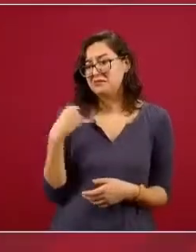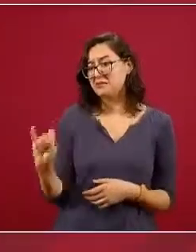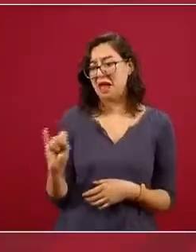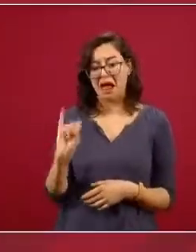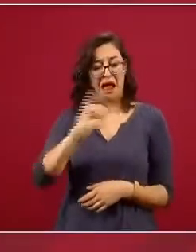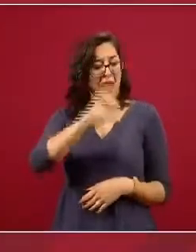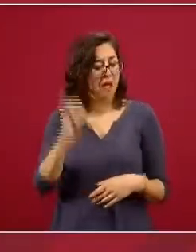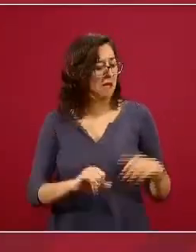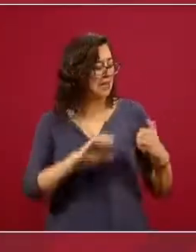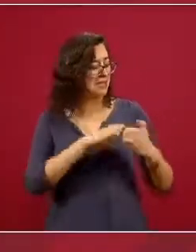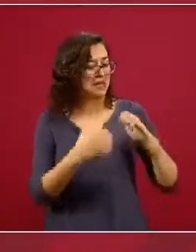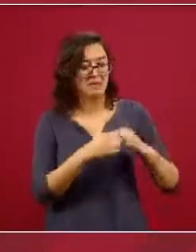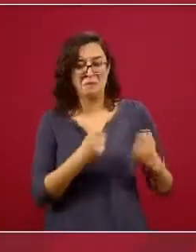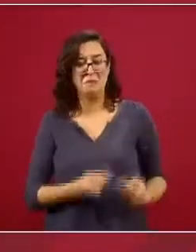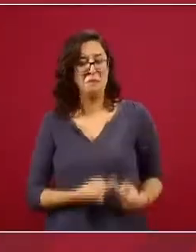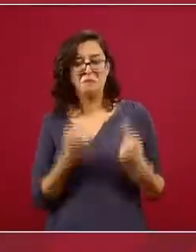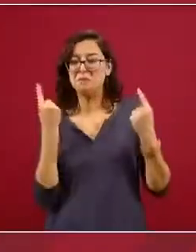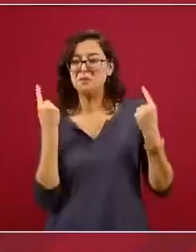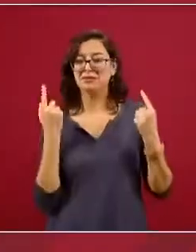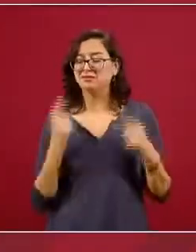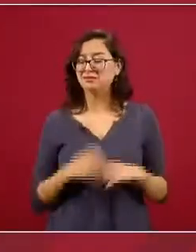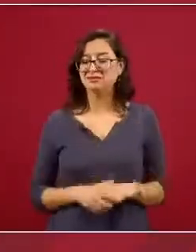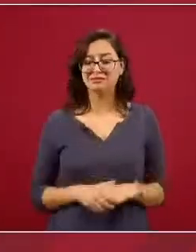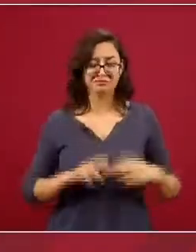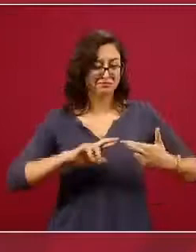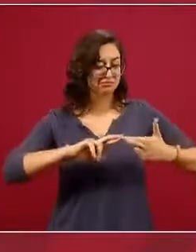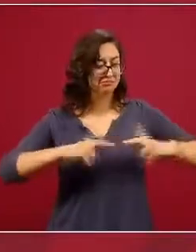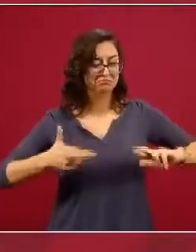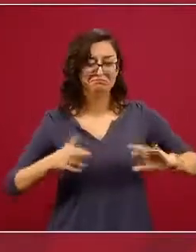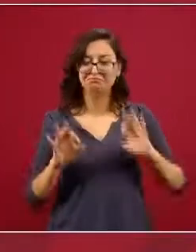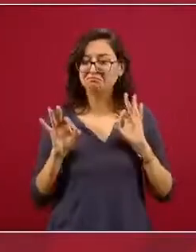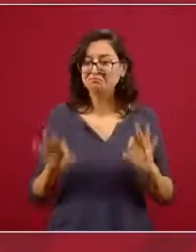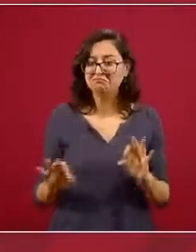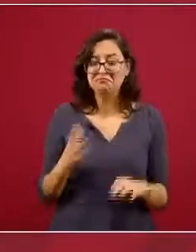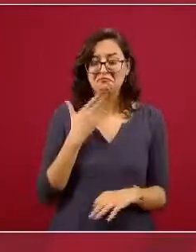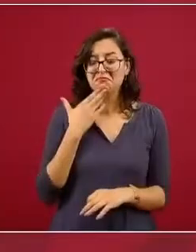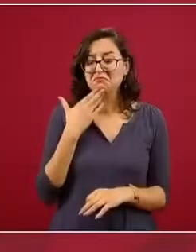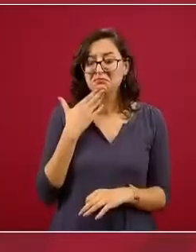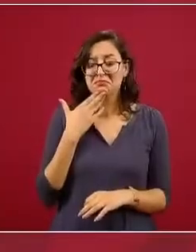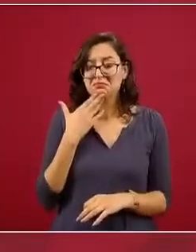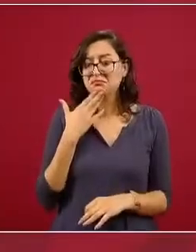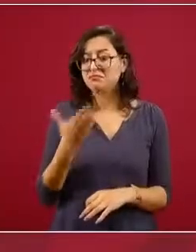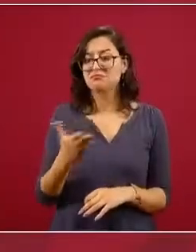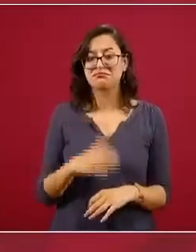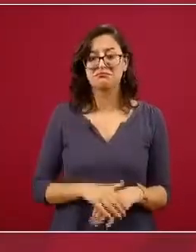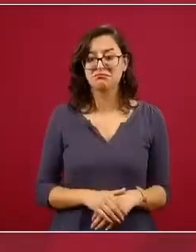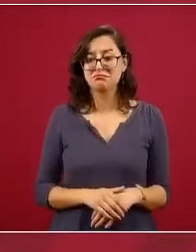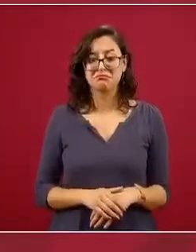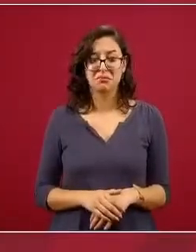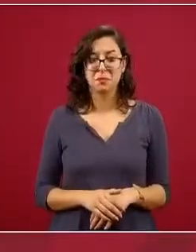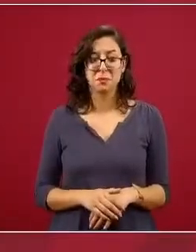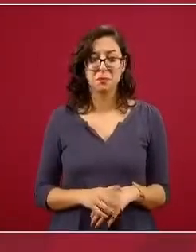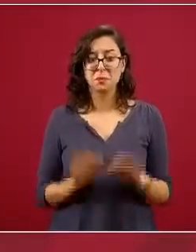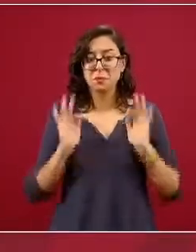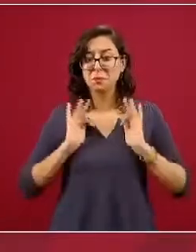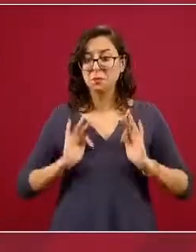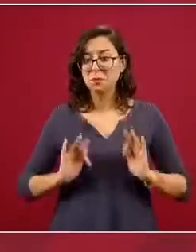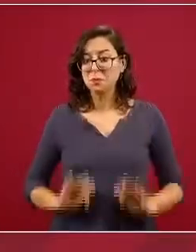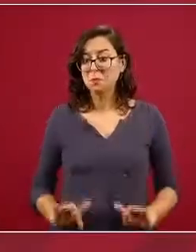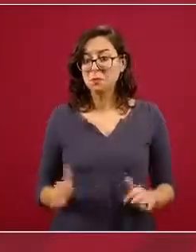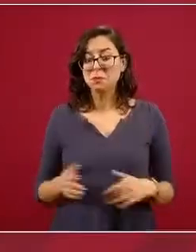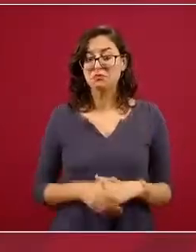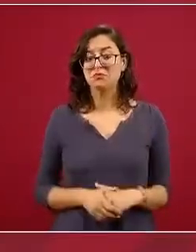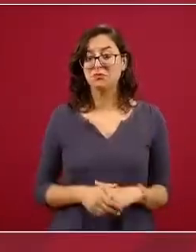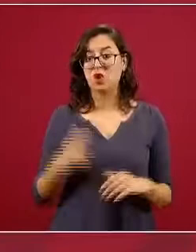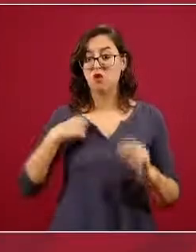hubo una enemistad, hay una relación estupenda, fluida, muy armónica. La razón